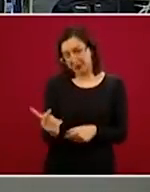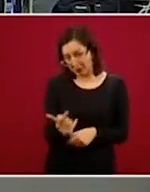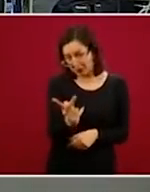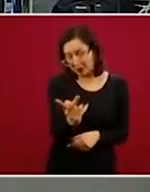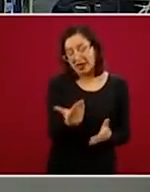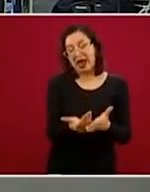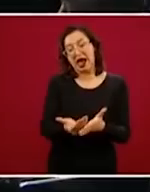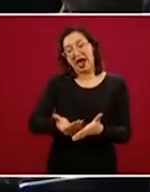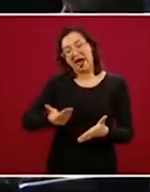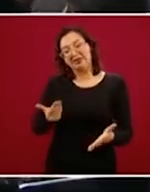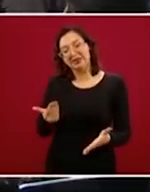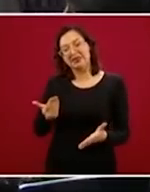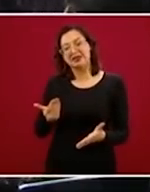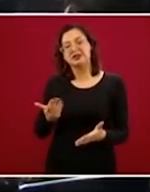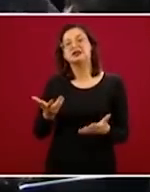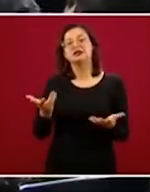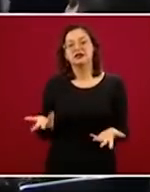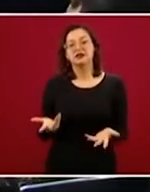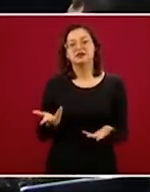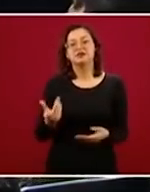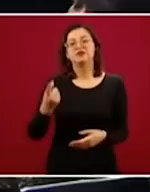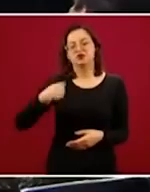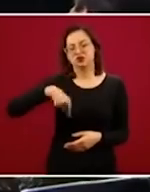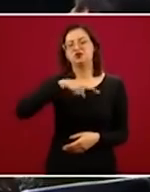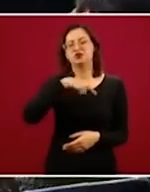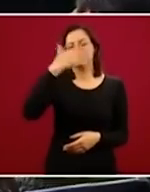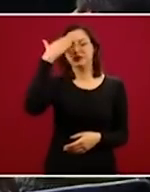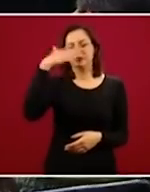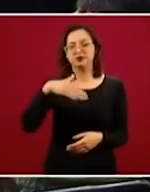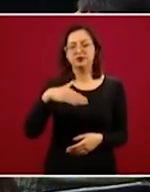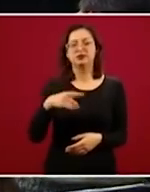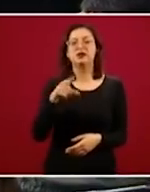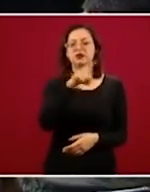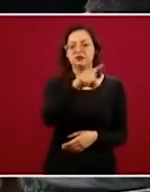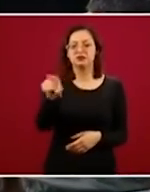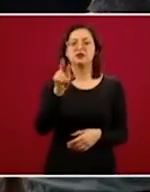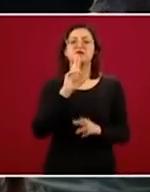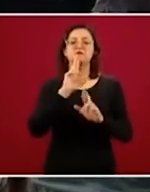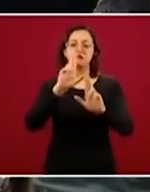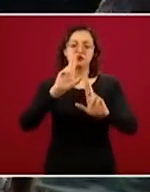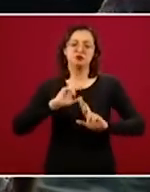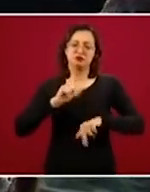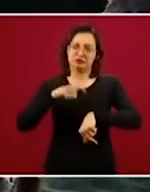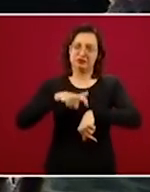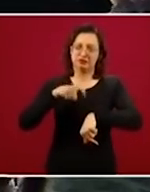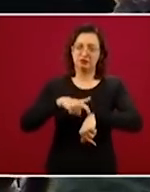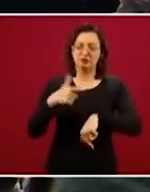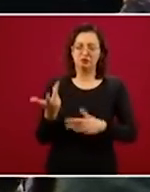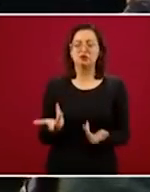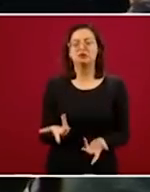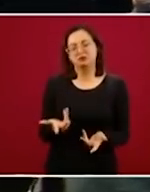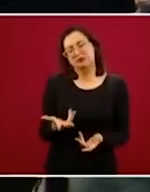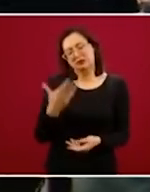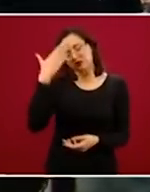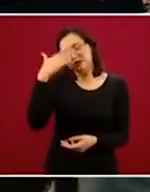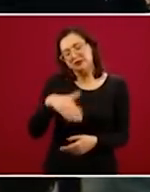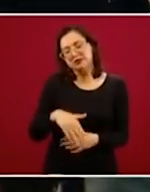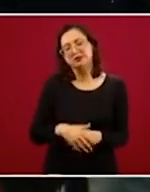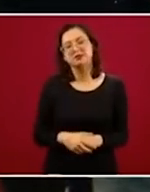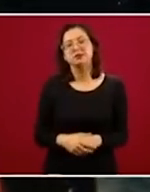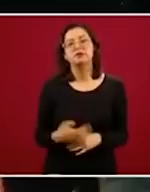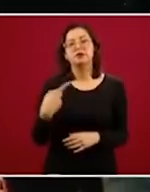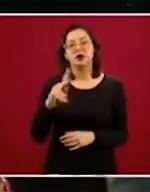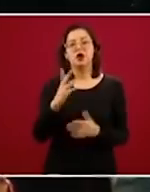esto nosotros sabemos que no nos respondió porque no había mucho tiempo y preguntáis de qué manera la